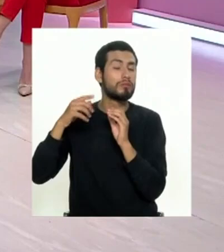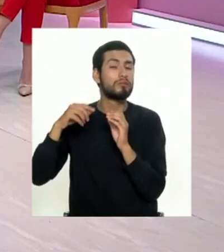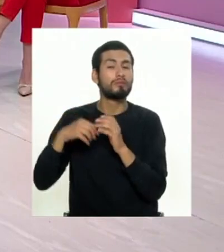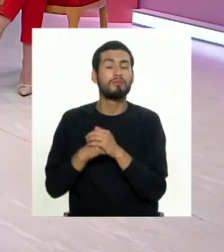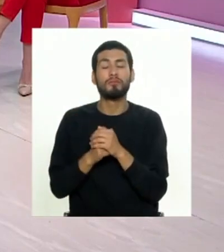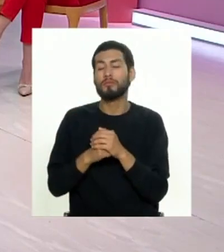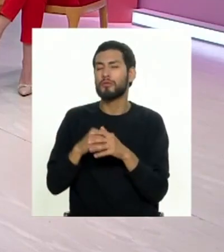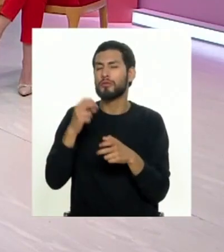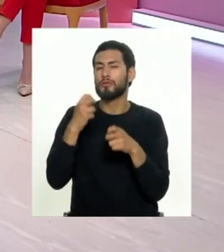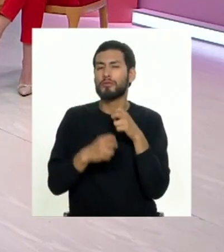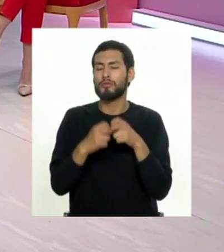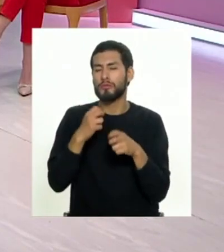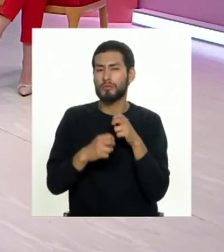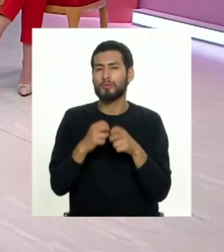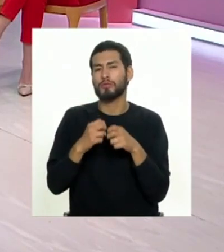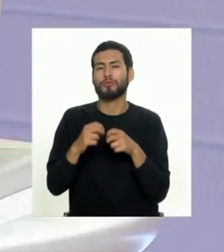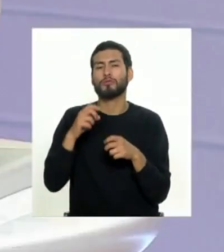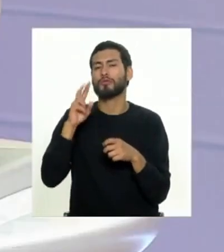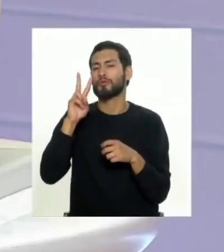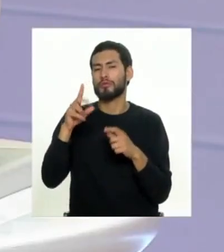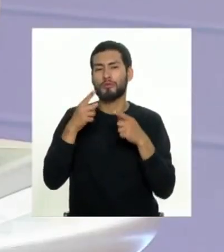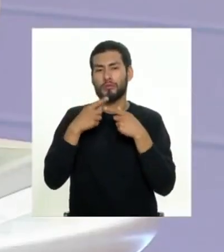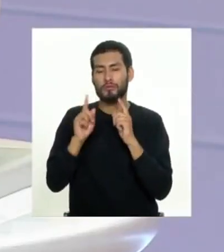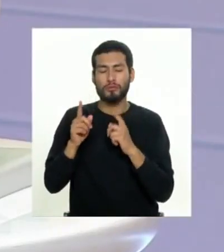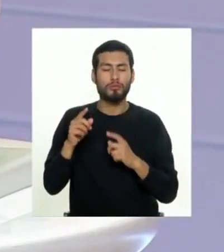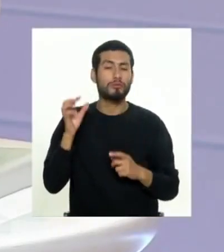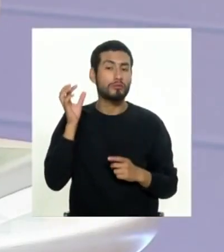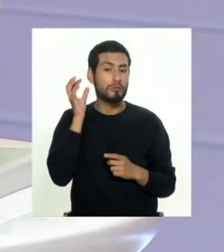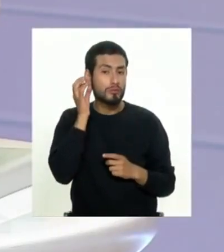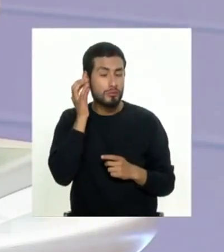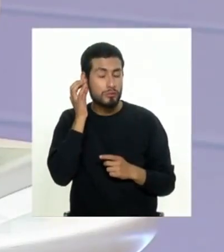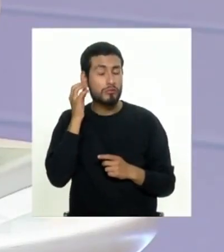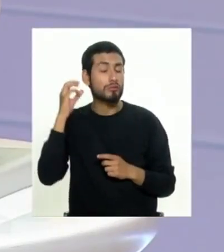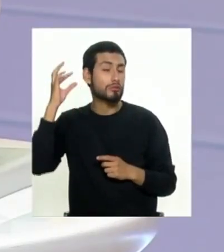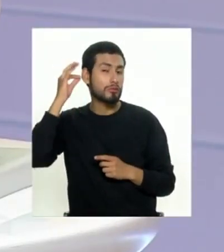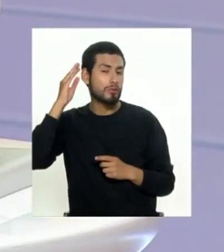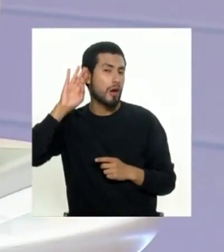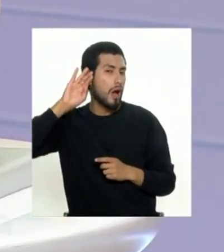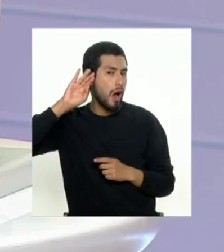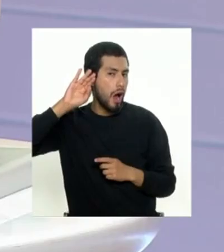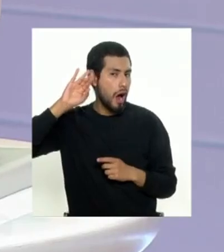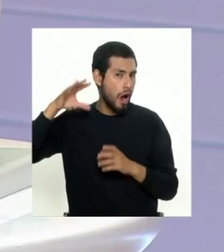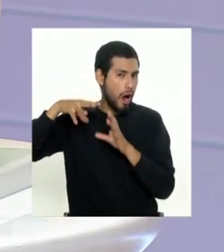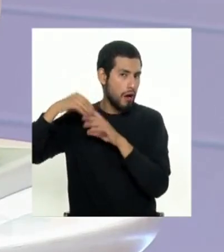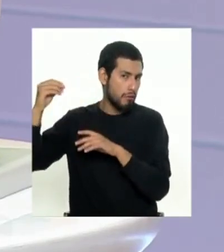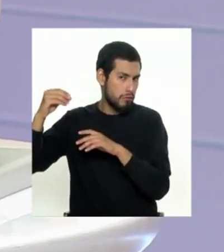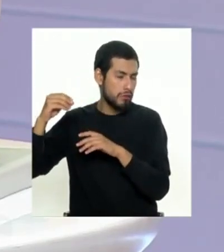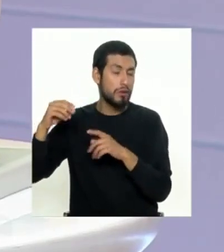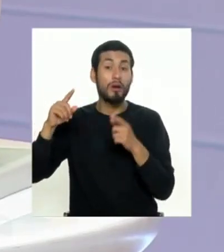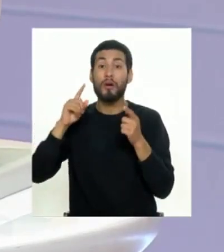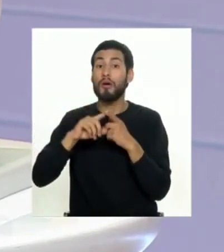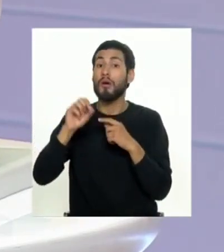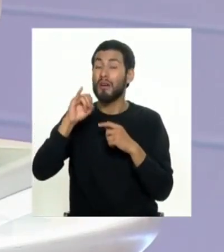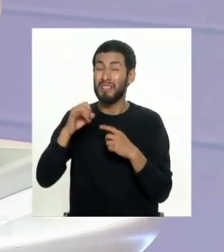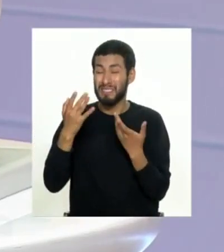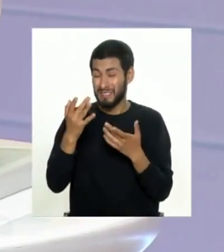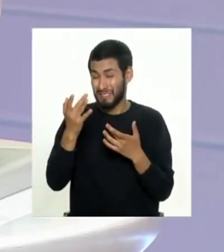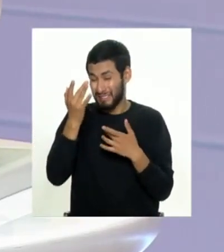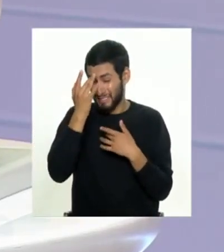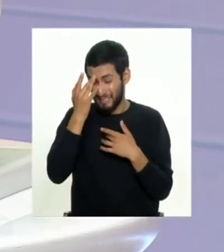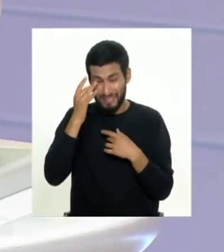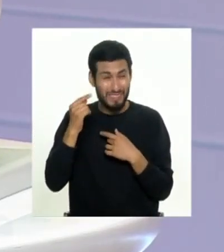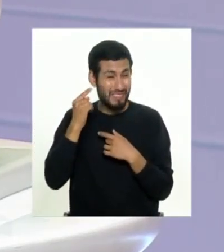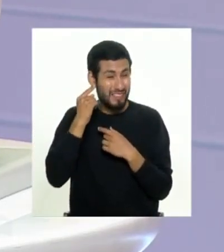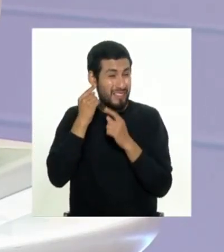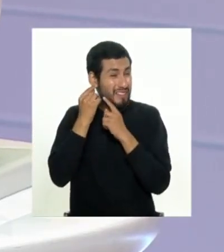son problemas que se dan en dos zonas diferentes. A menos que una infección sea tan importante que